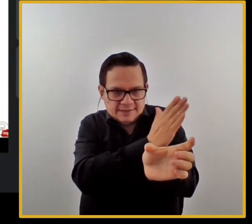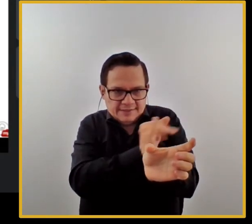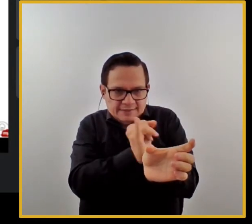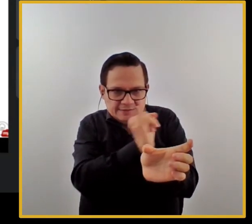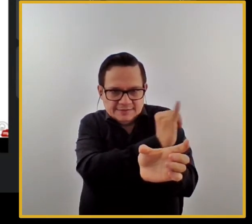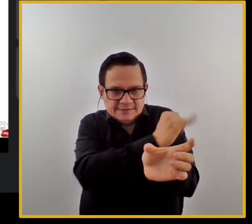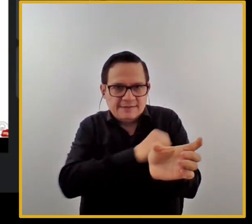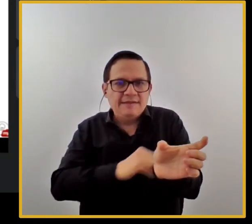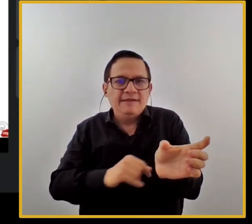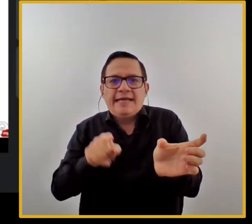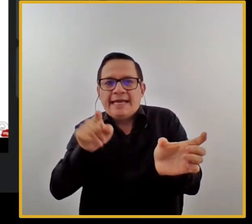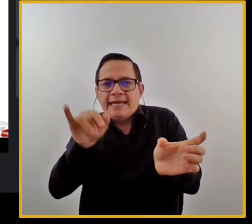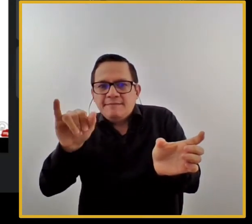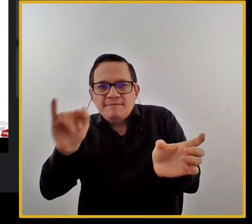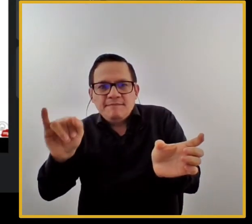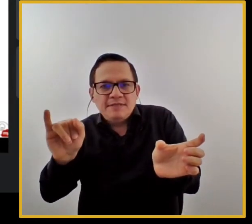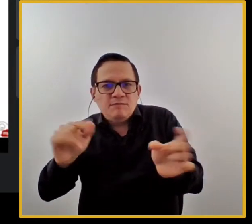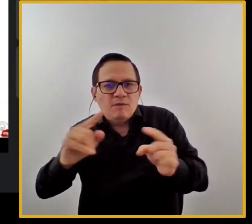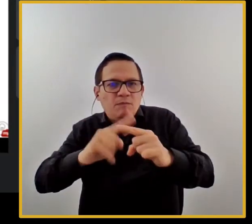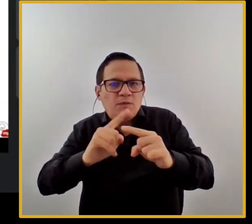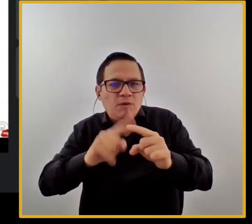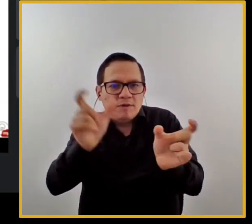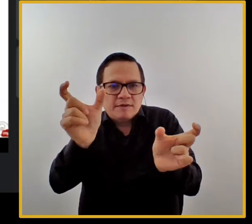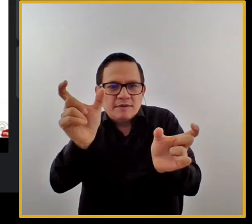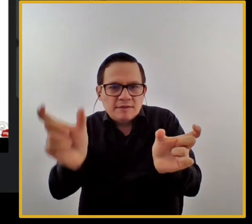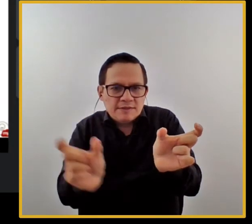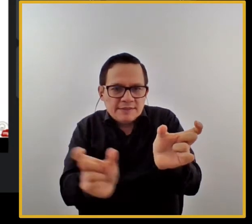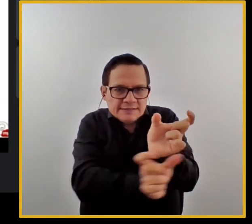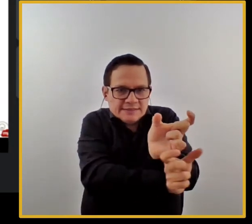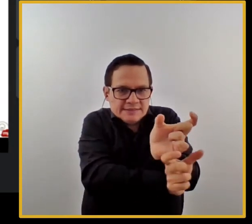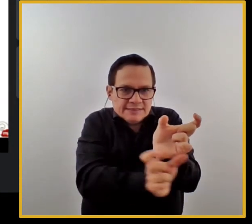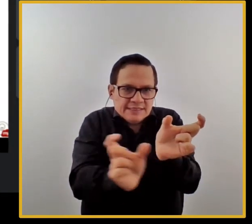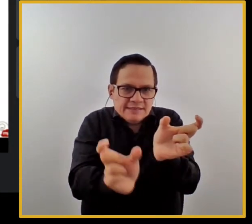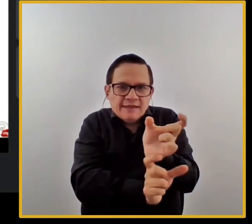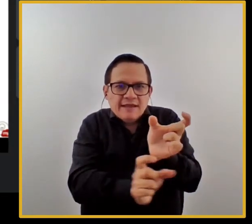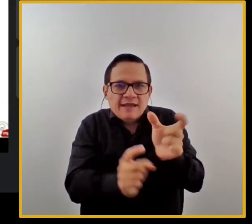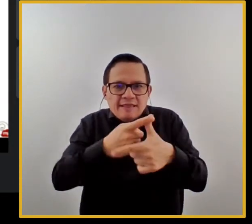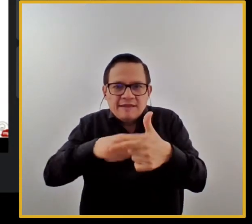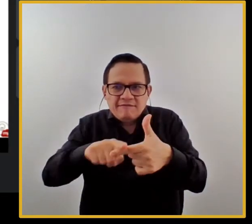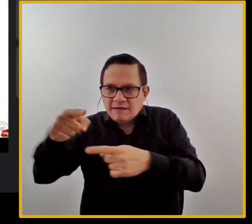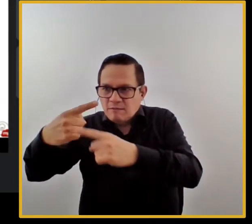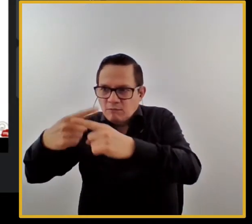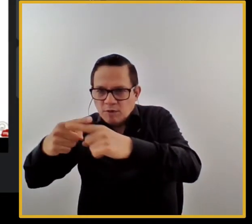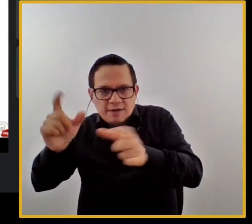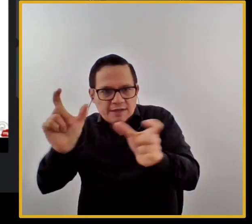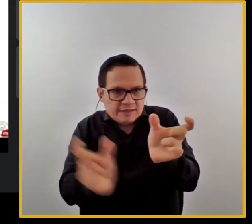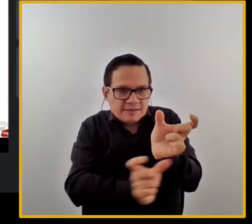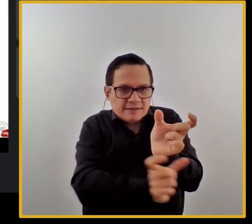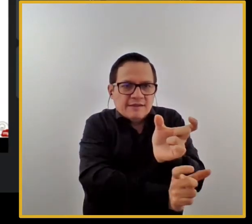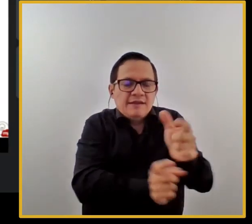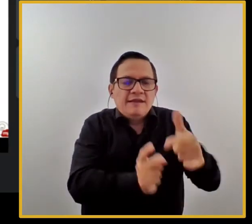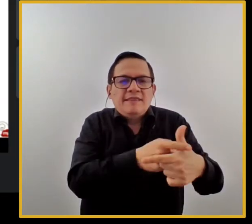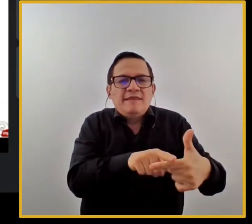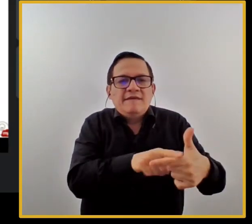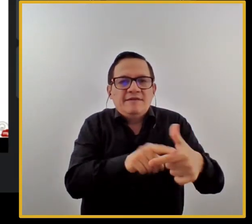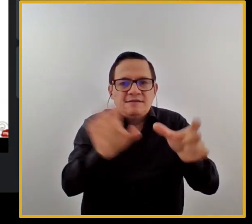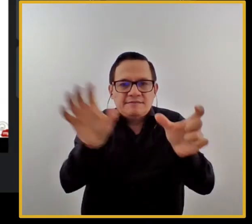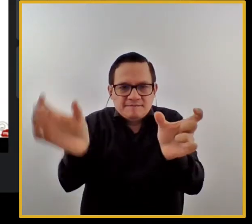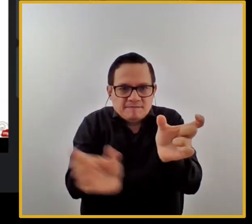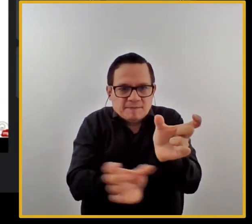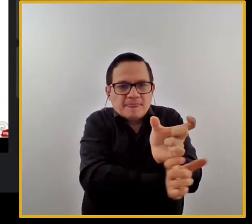está acá multiplicando, pasa acá a dividir, entonces me queda menos 2u al cuadrado menos